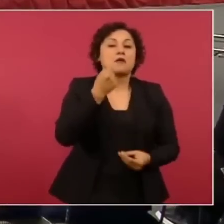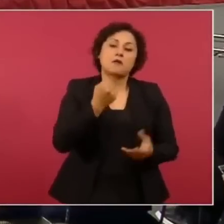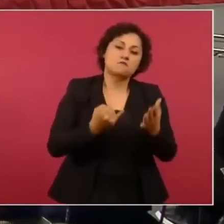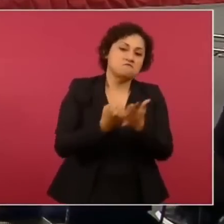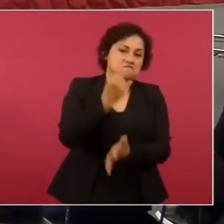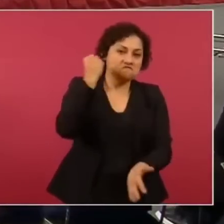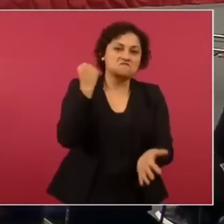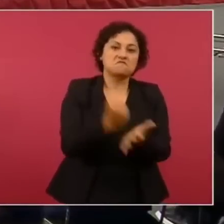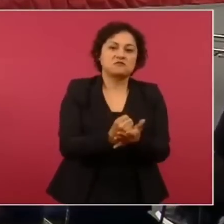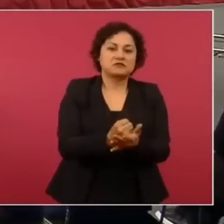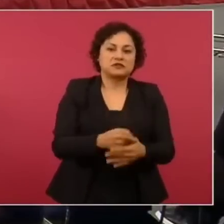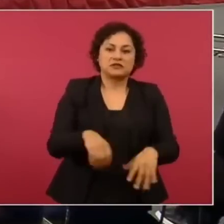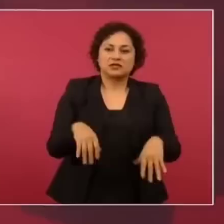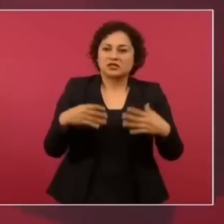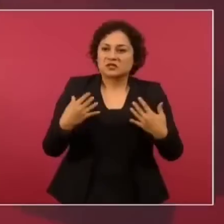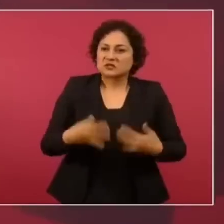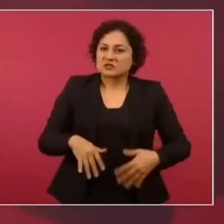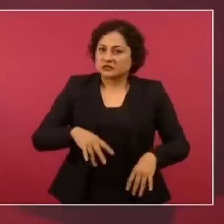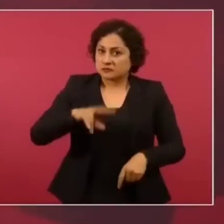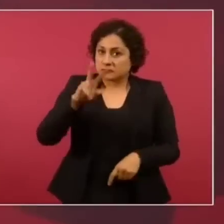una maniobra, ¿no?